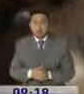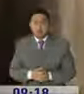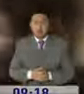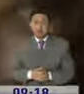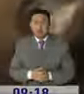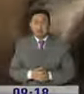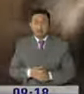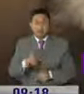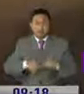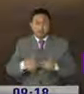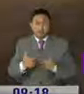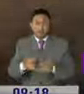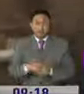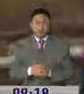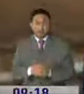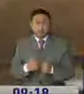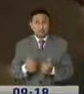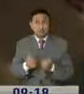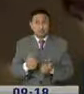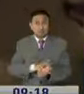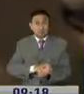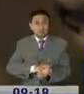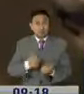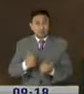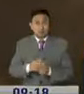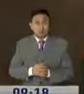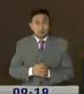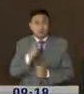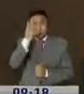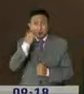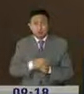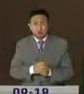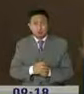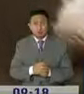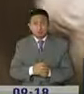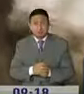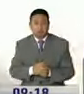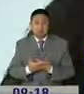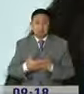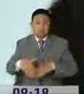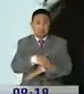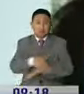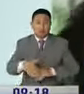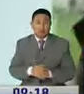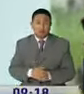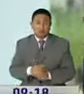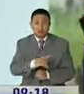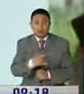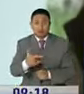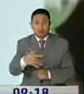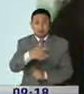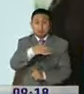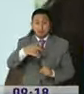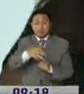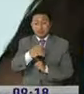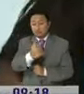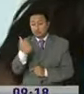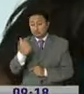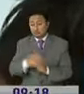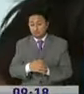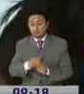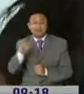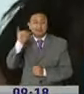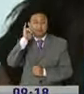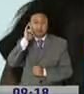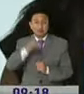de raza. Son perritos bien bonitos que están en la calle. Si usted va a los parques de acá de